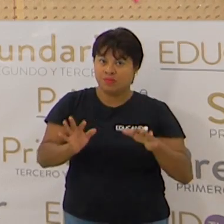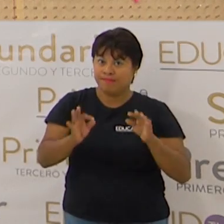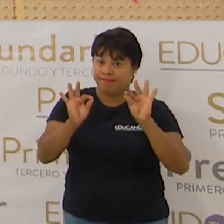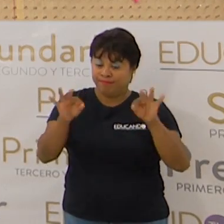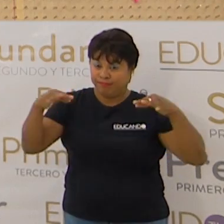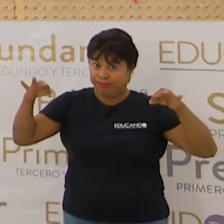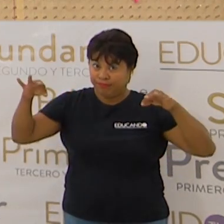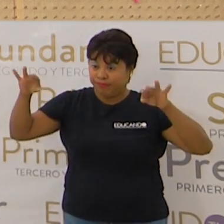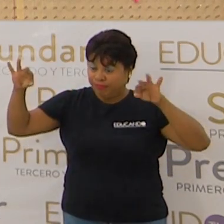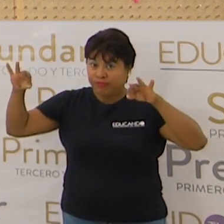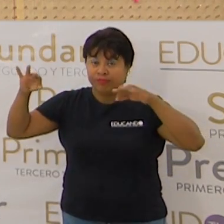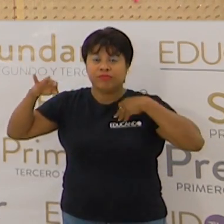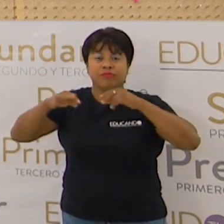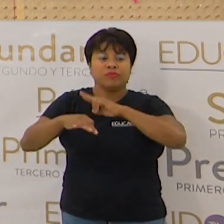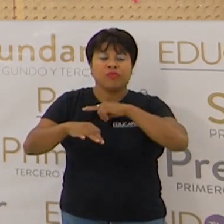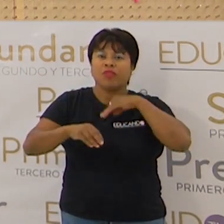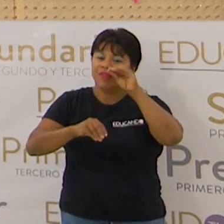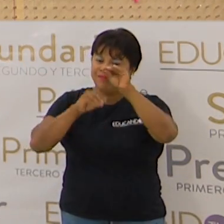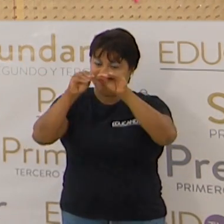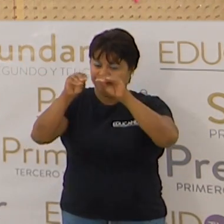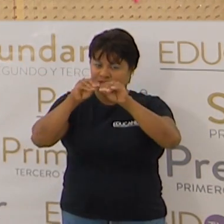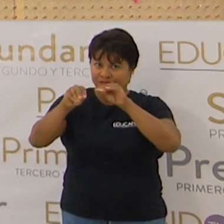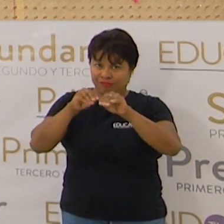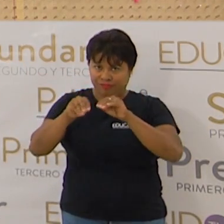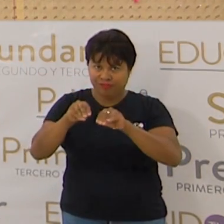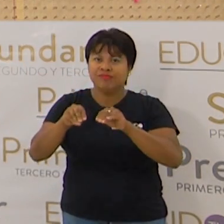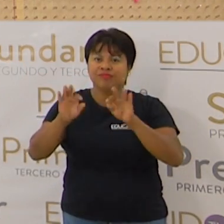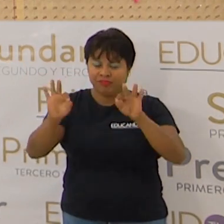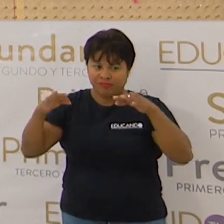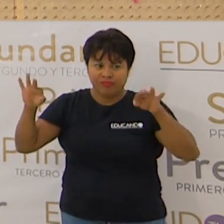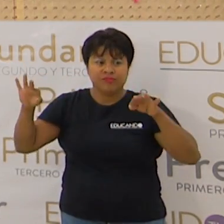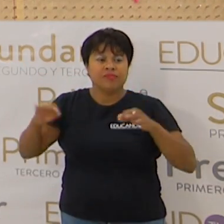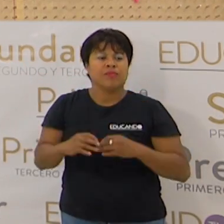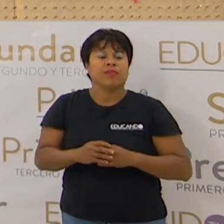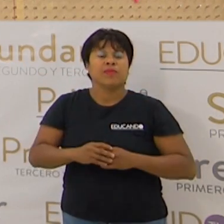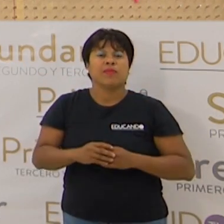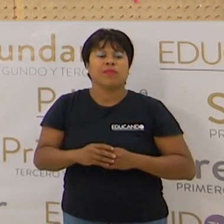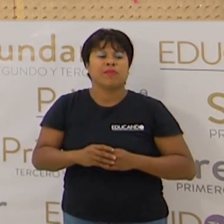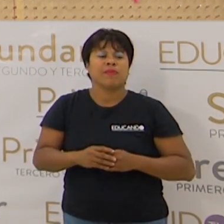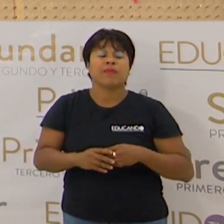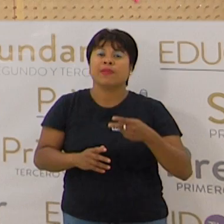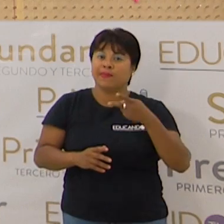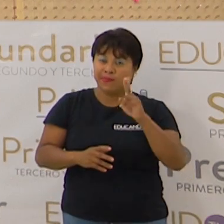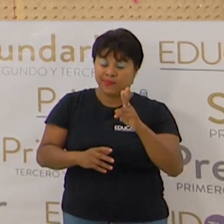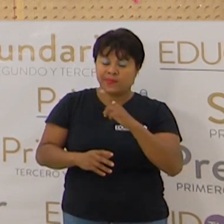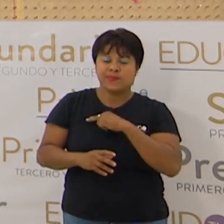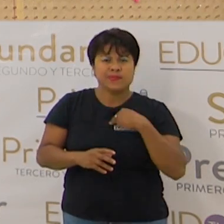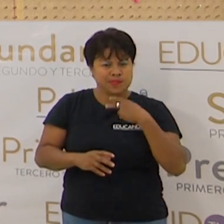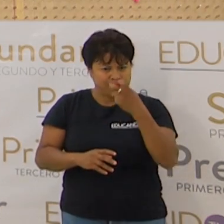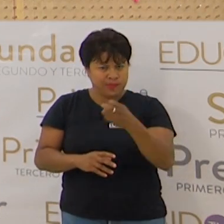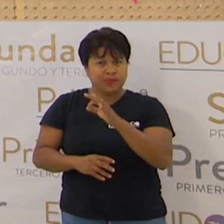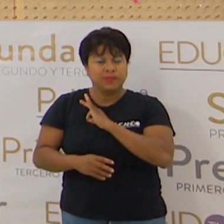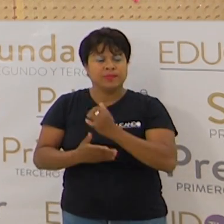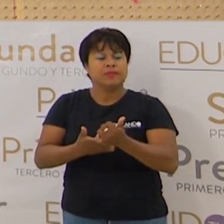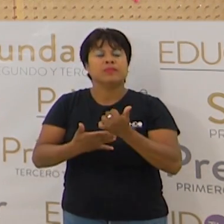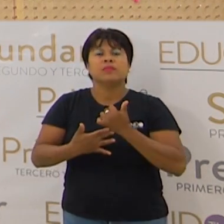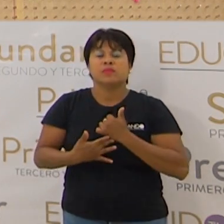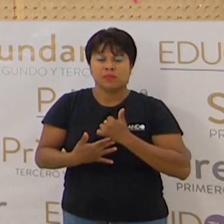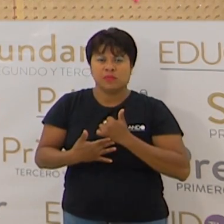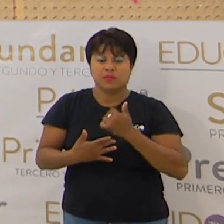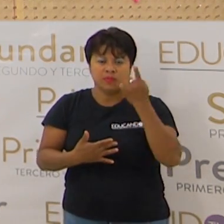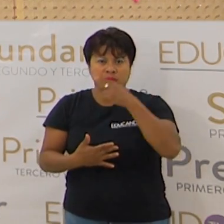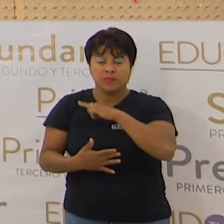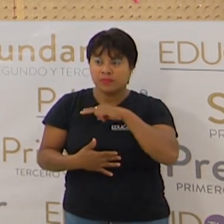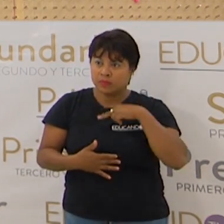esta pequeña tabla, que bueno, de pequeña creo que no tiene mucho, pero nos va a ayudar